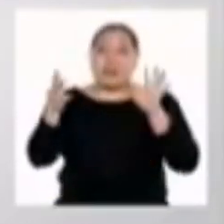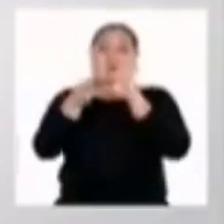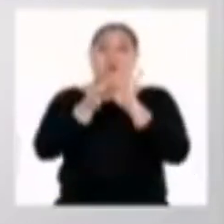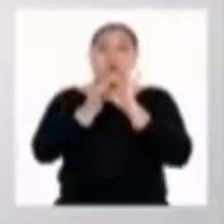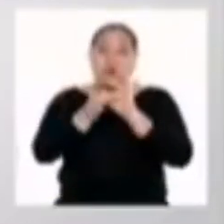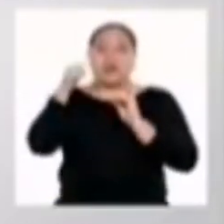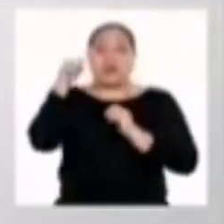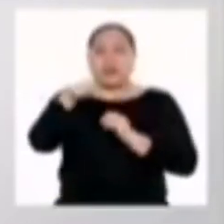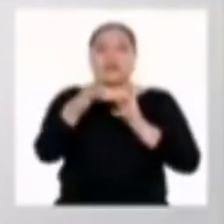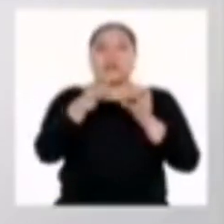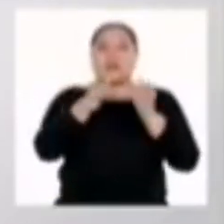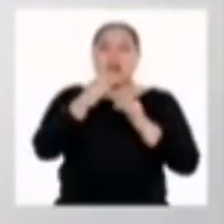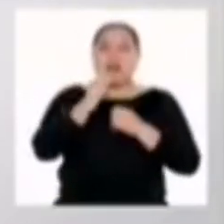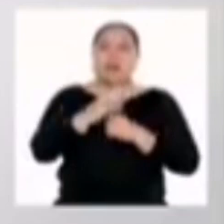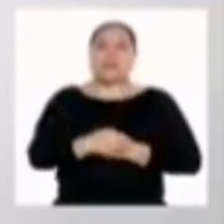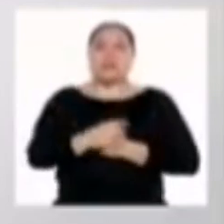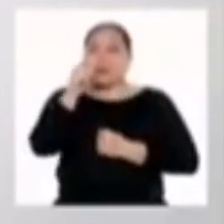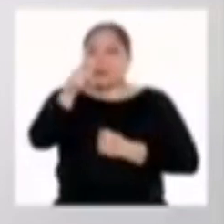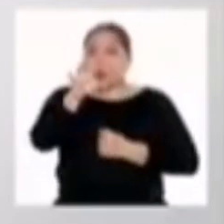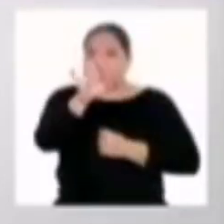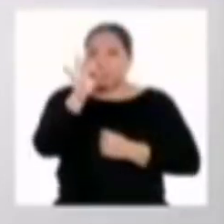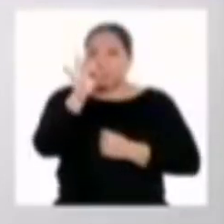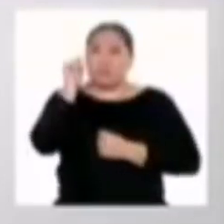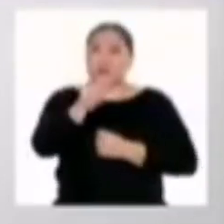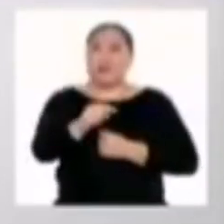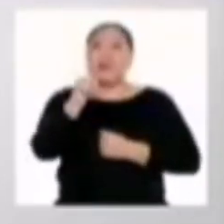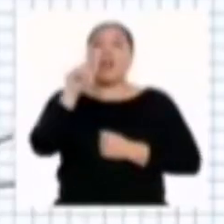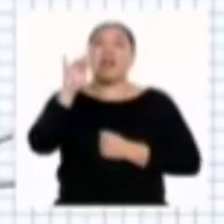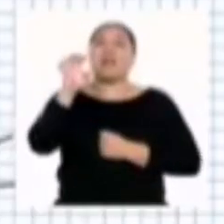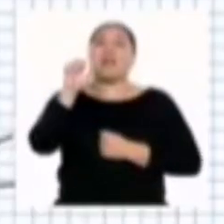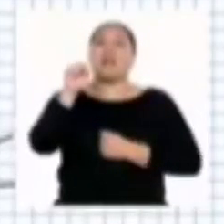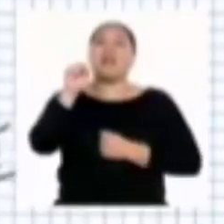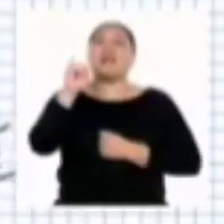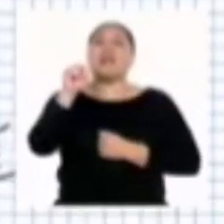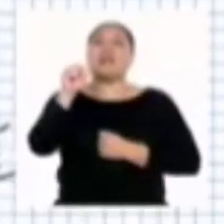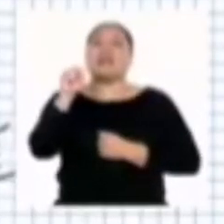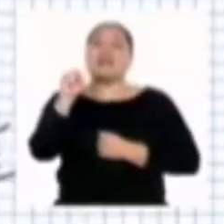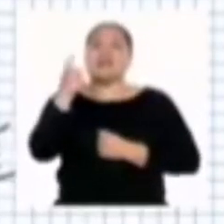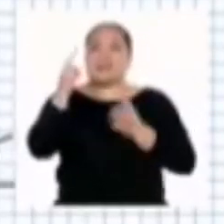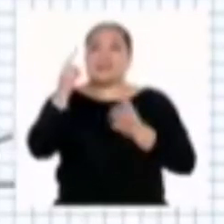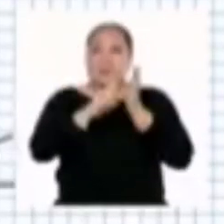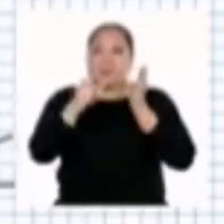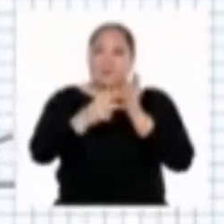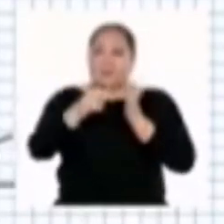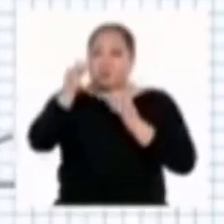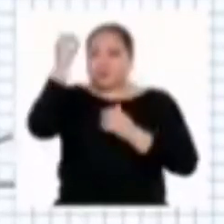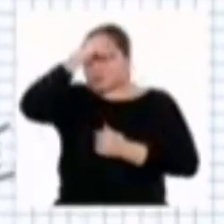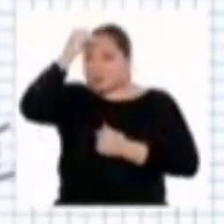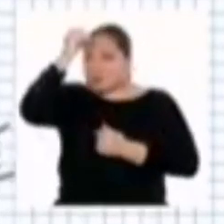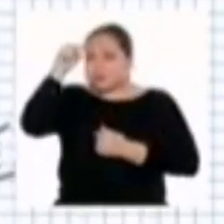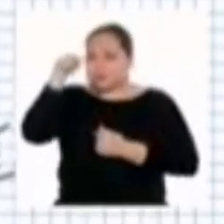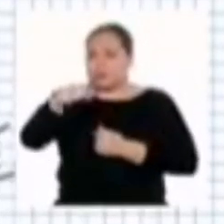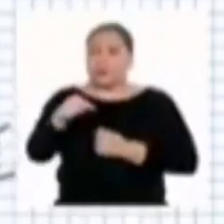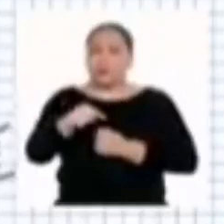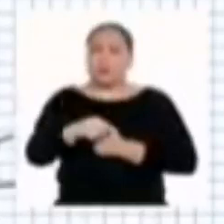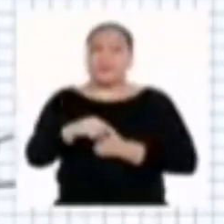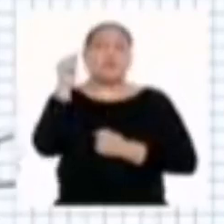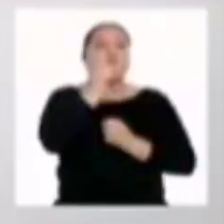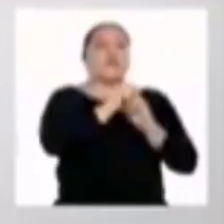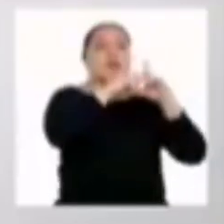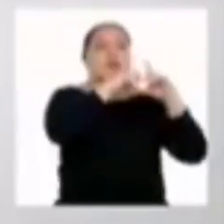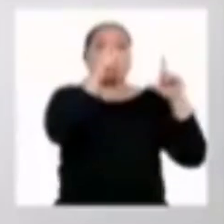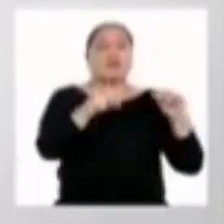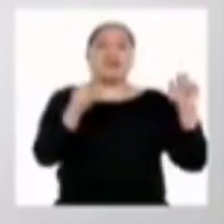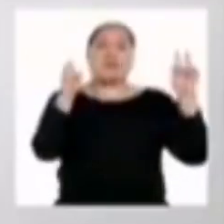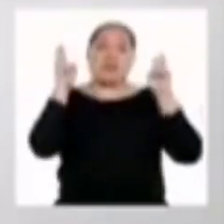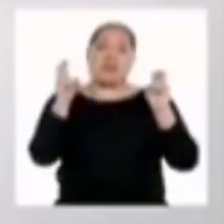lo que acabas de identificar es lo que conocemos como tesis. Se refiere a la posición que uno toma frente al tema del